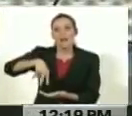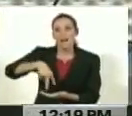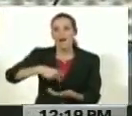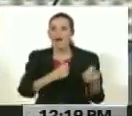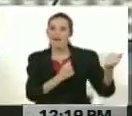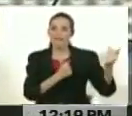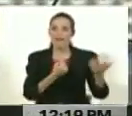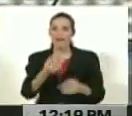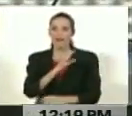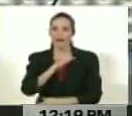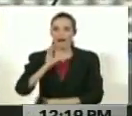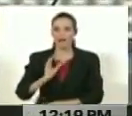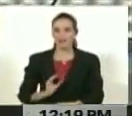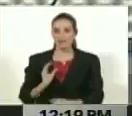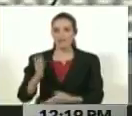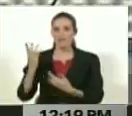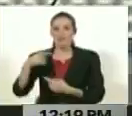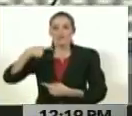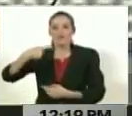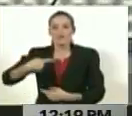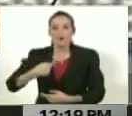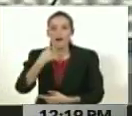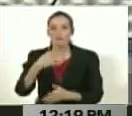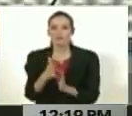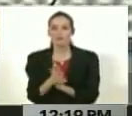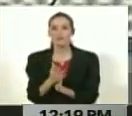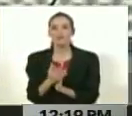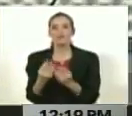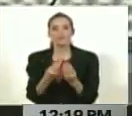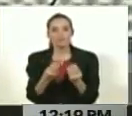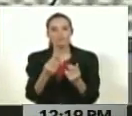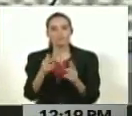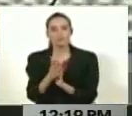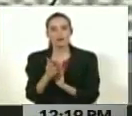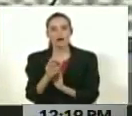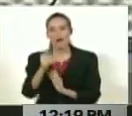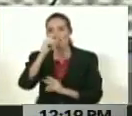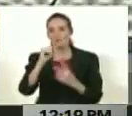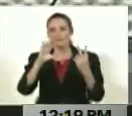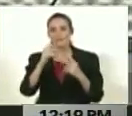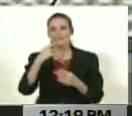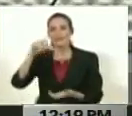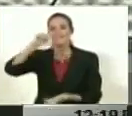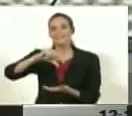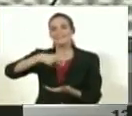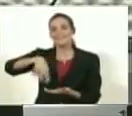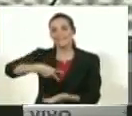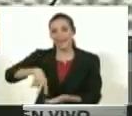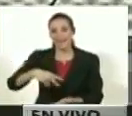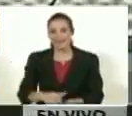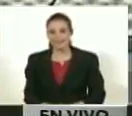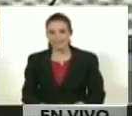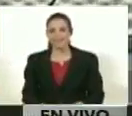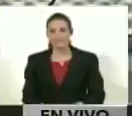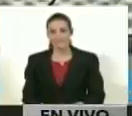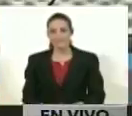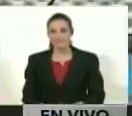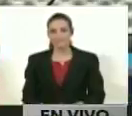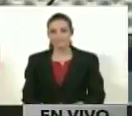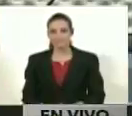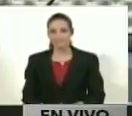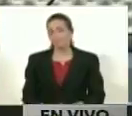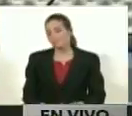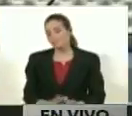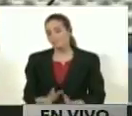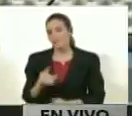Que luego toma este ritmo que en los años 70 fue calificado como la salsa, ¿no? Por